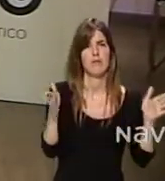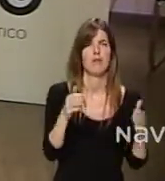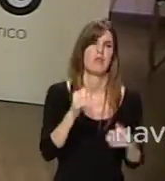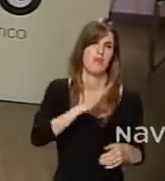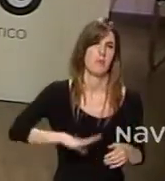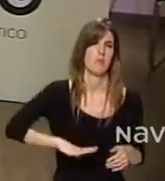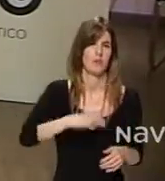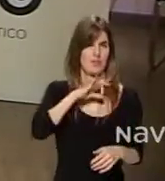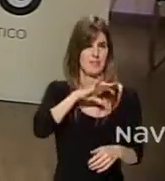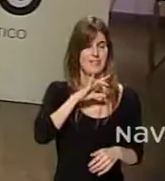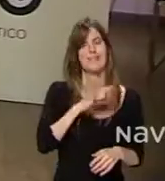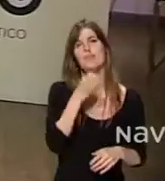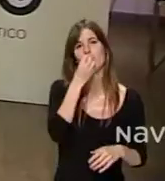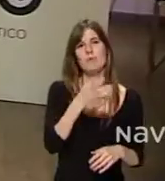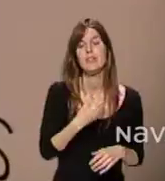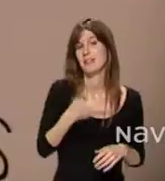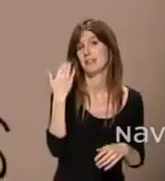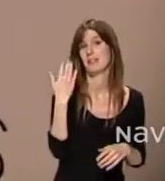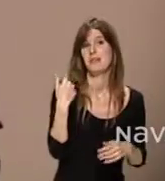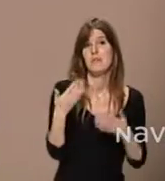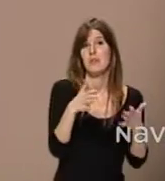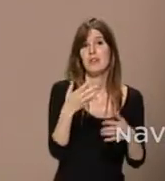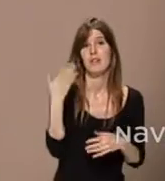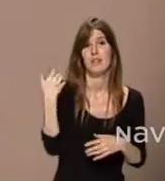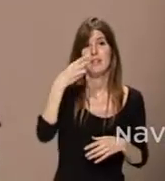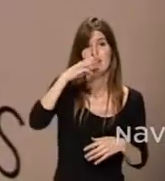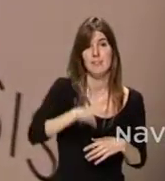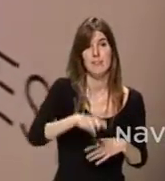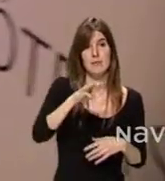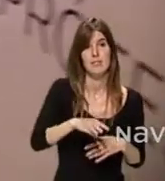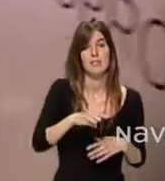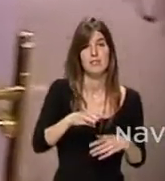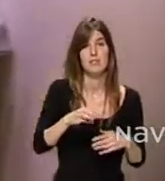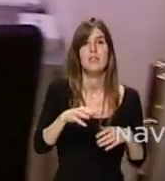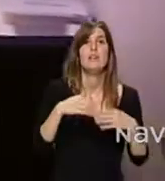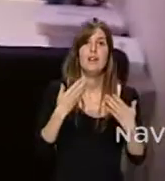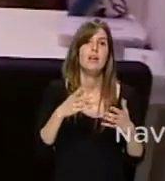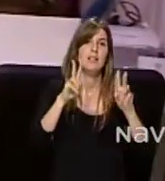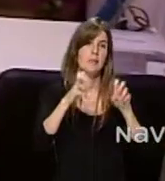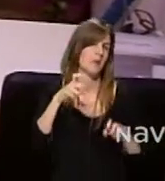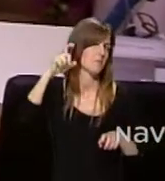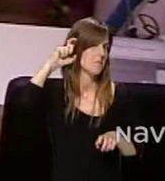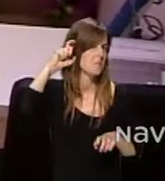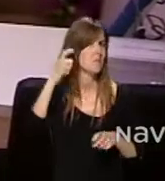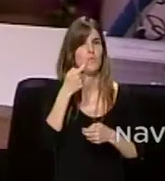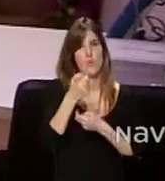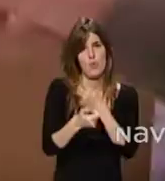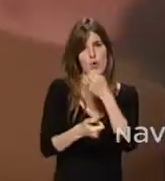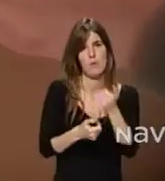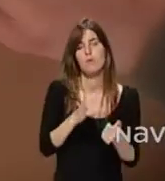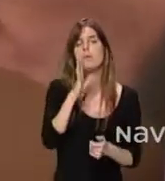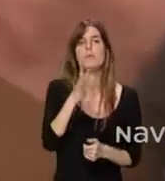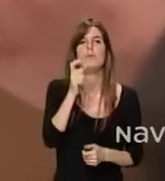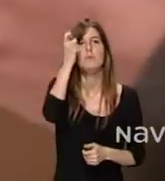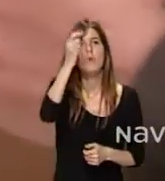Y luego también, hace ya tres meses abrimos audioprótesis y poco a poco. En Olite